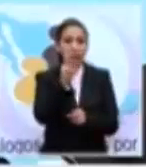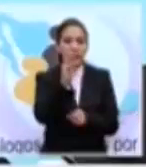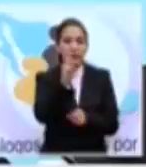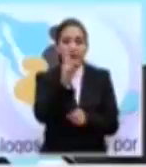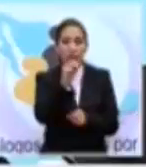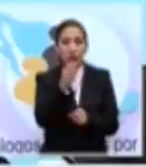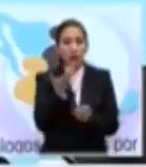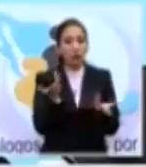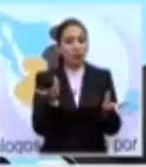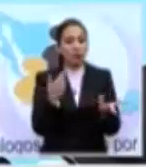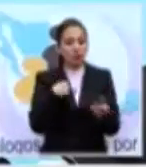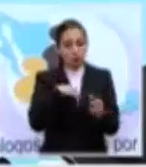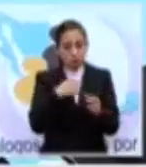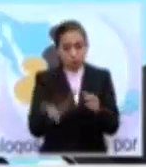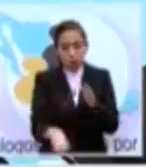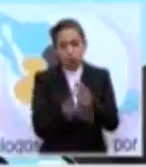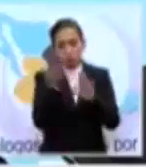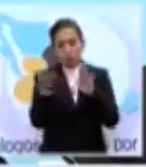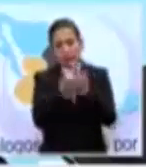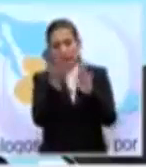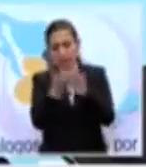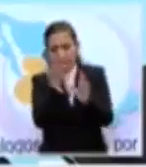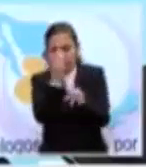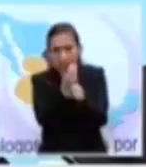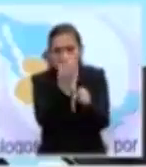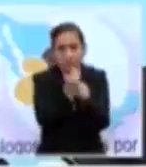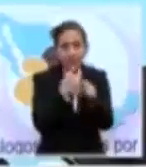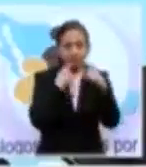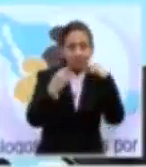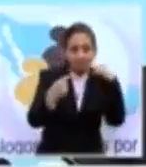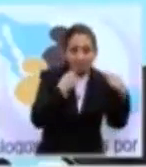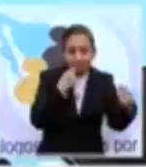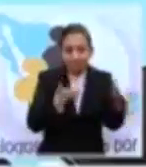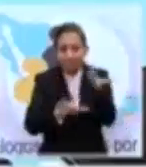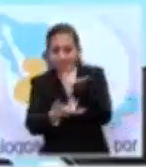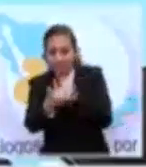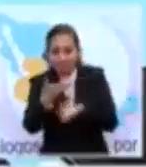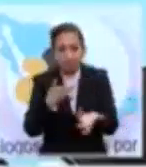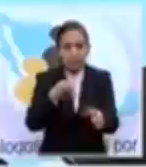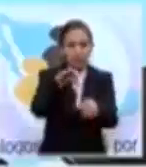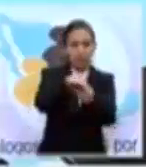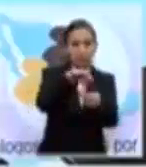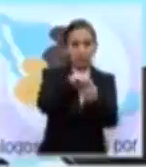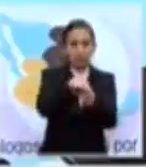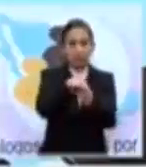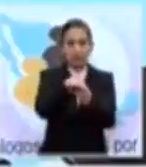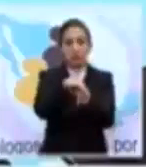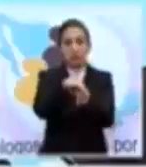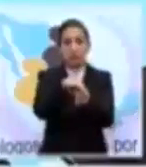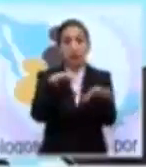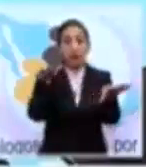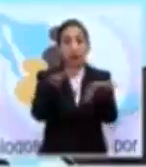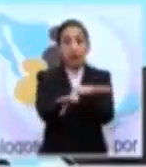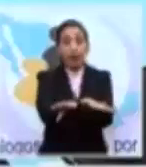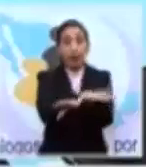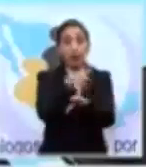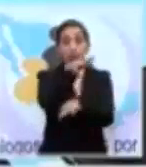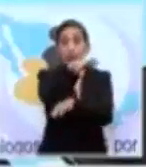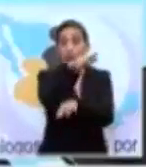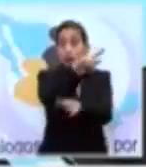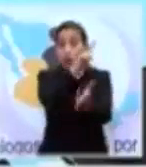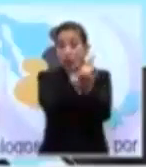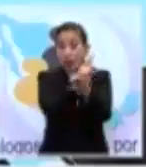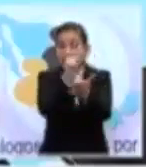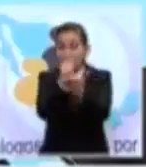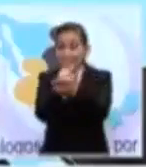reestructuramos, elaboramos, discutimos, debatimos, votamos el cambio de 18 reformas